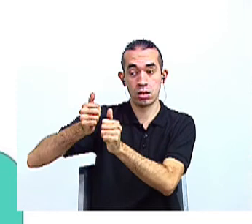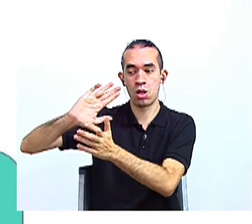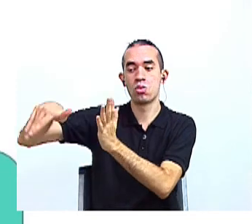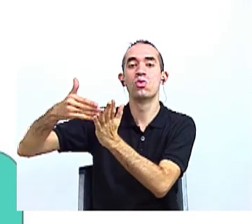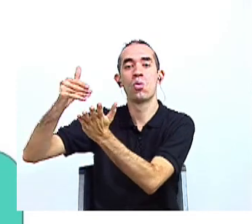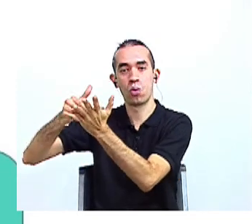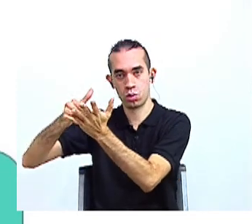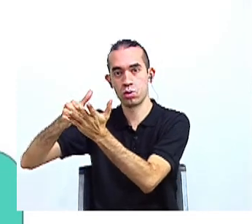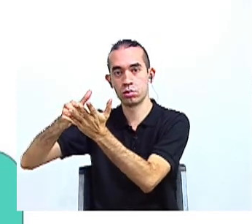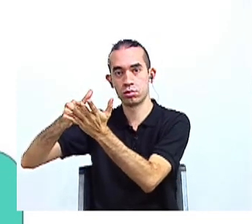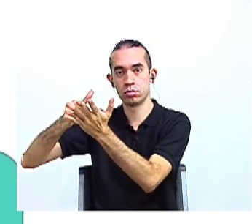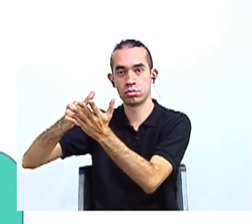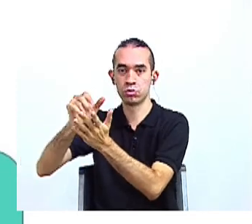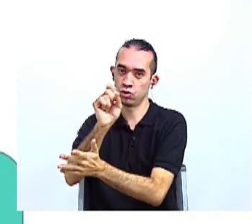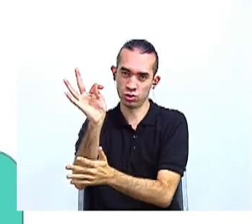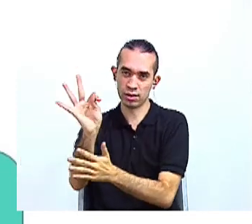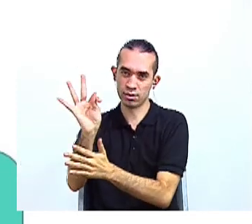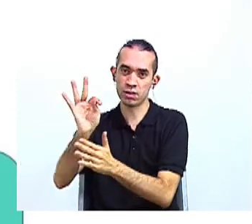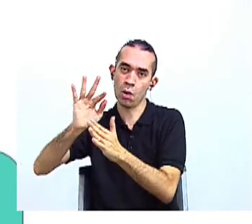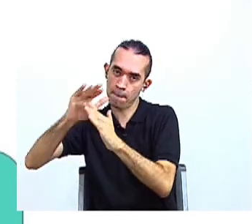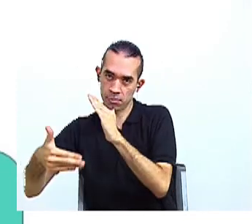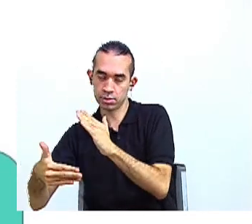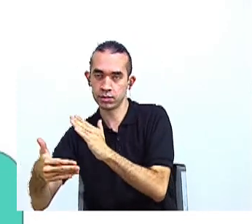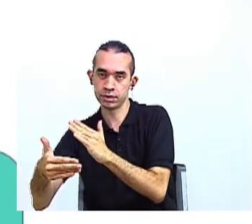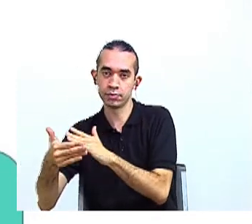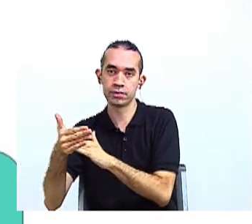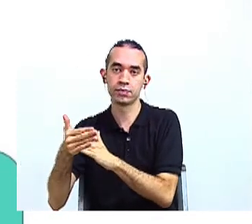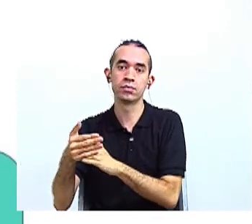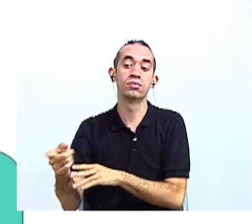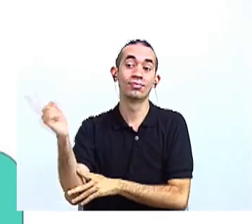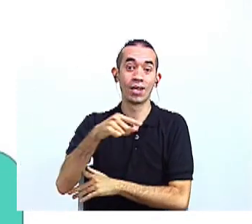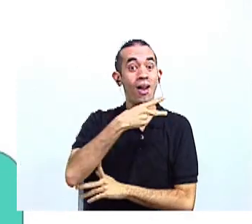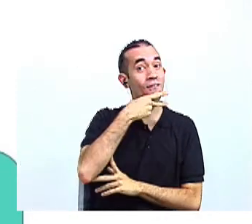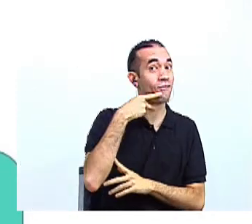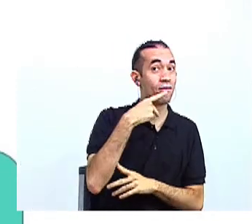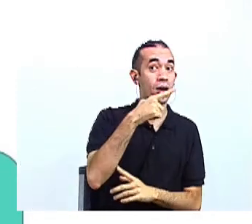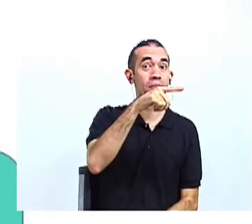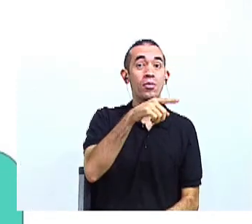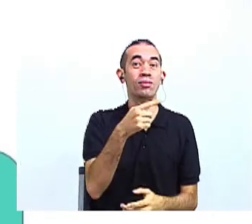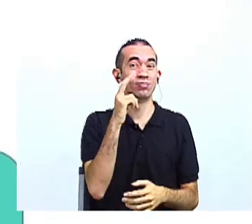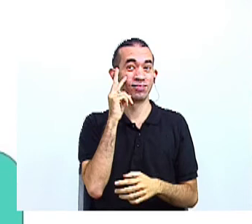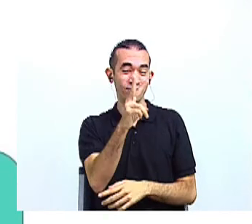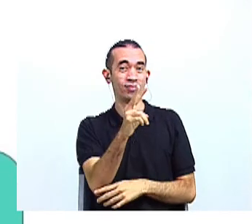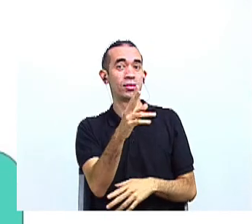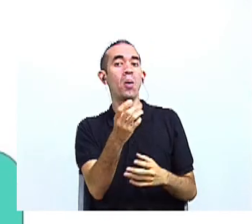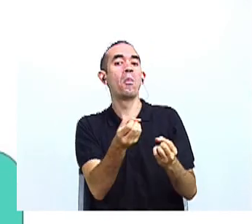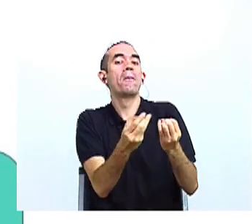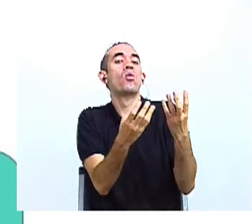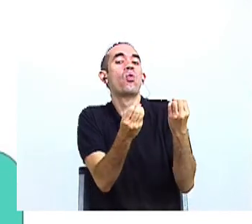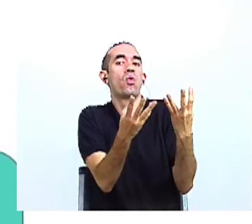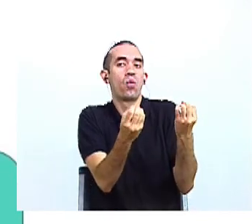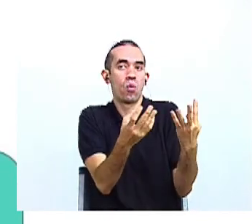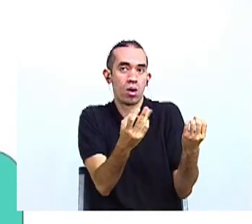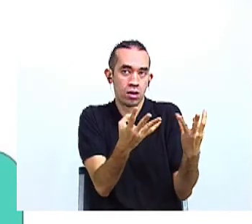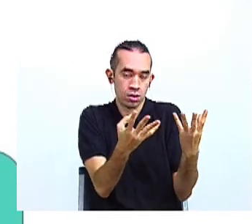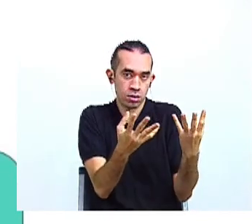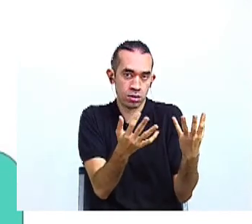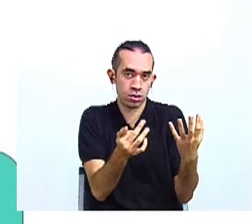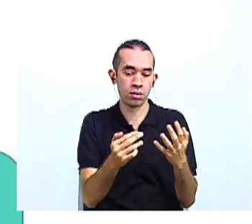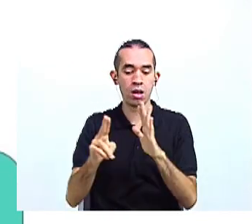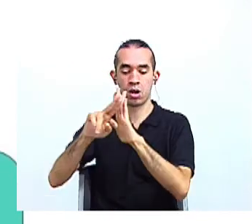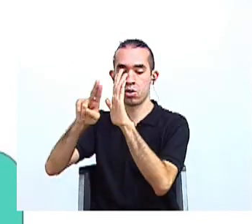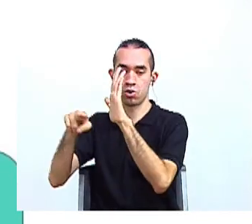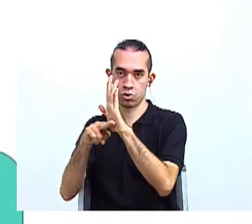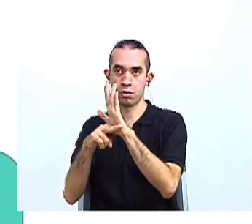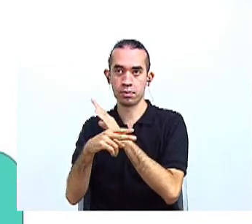núcleo, sustantivo partitivo, y el verbo aparece en este caso en plural. La norma nos